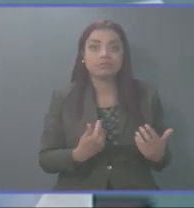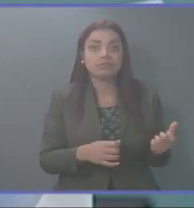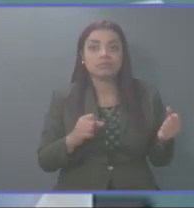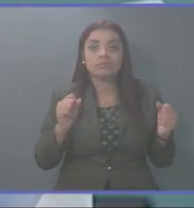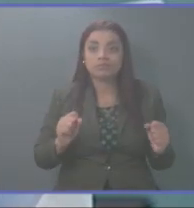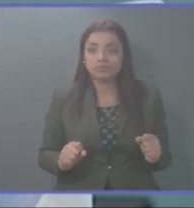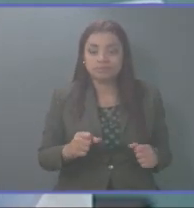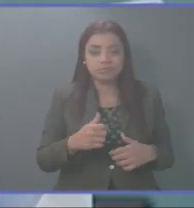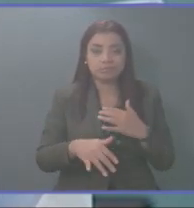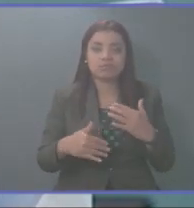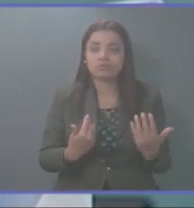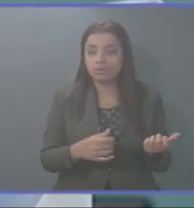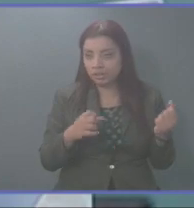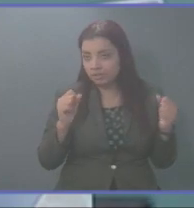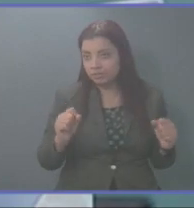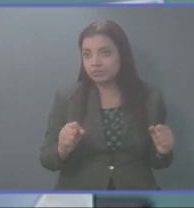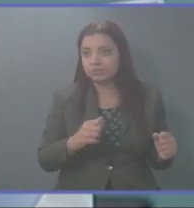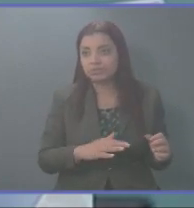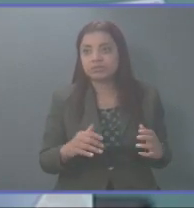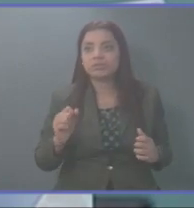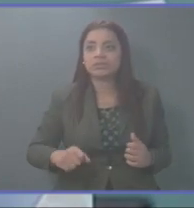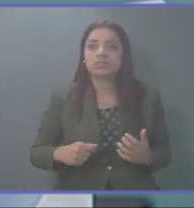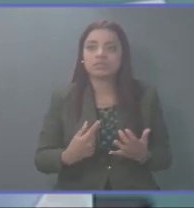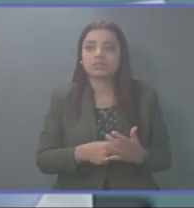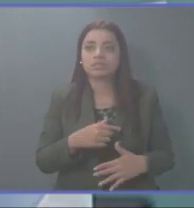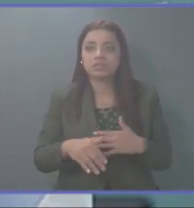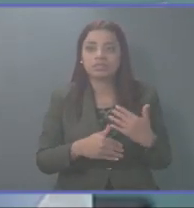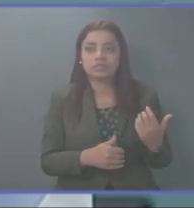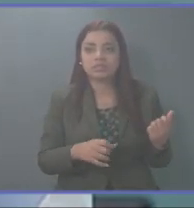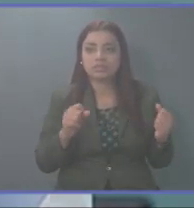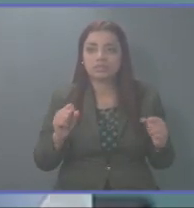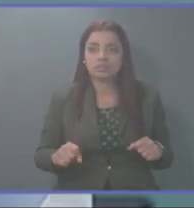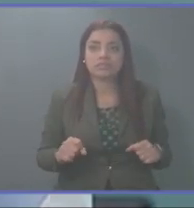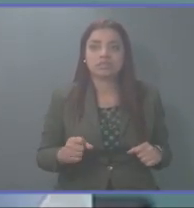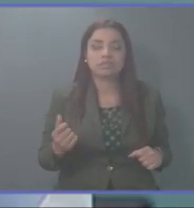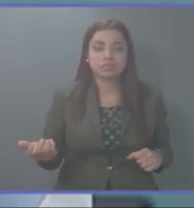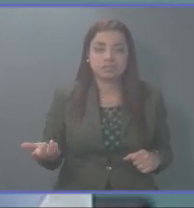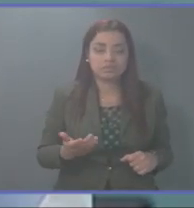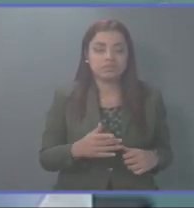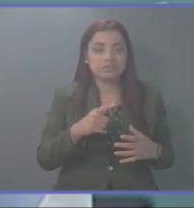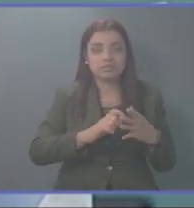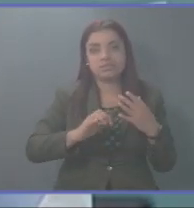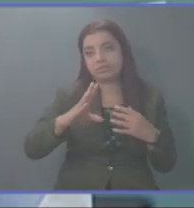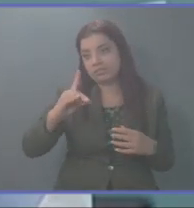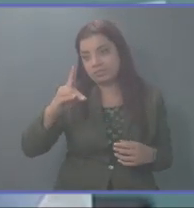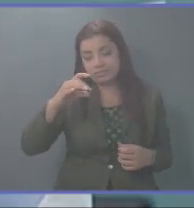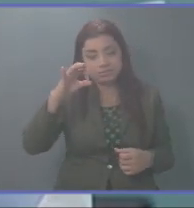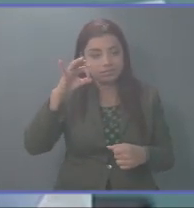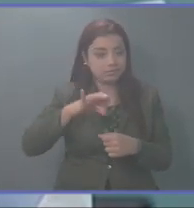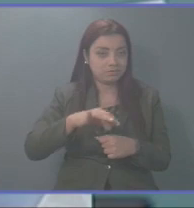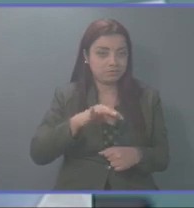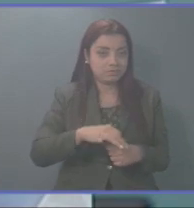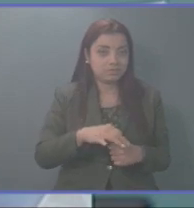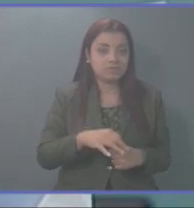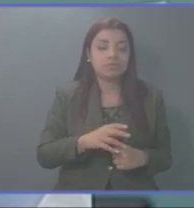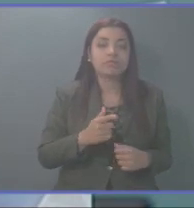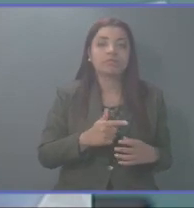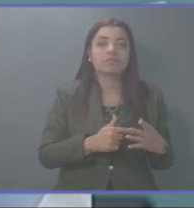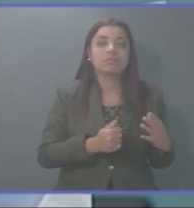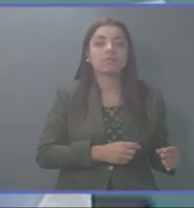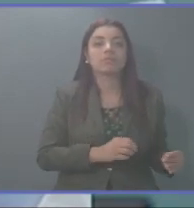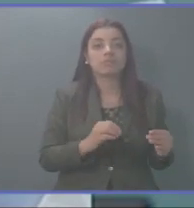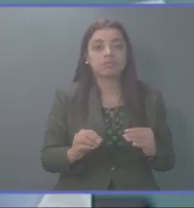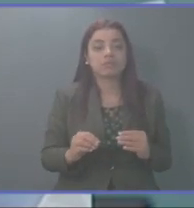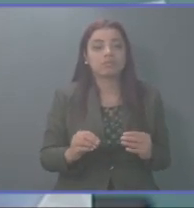con impugnaciones y nulidad se tramitará conforme a lo estipulado en el Código Electoral en lo que fuere aplicable. En el caso